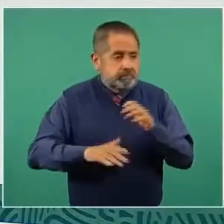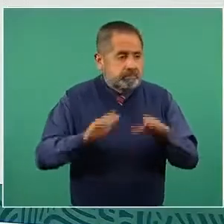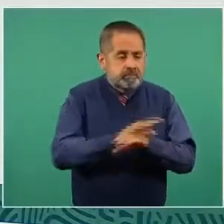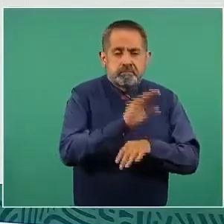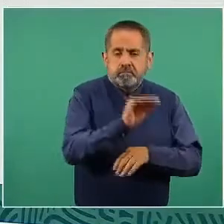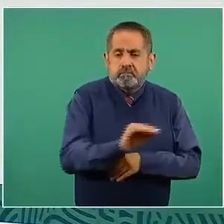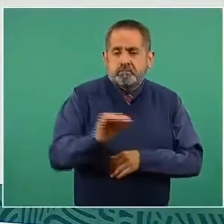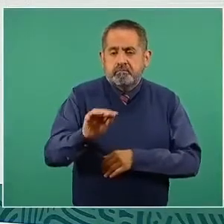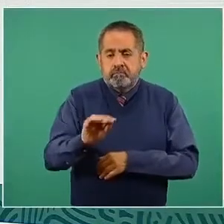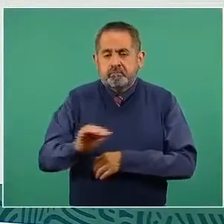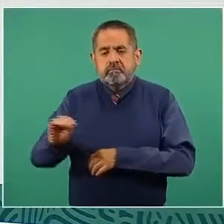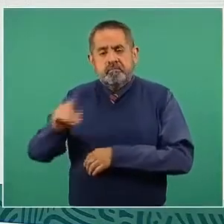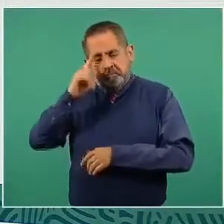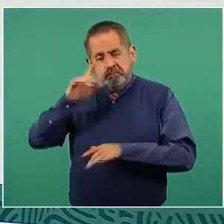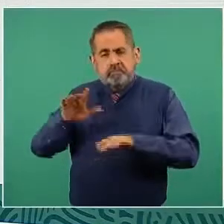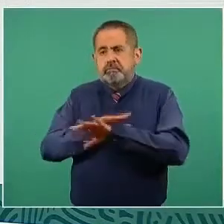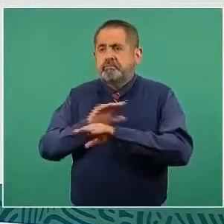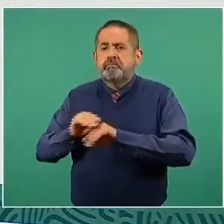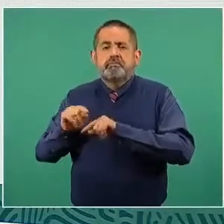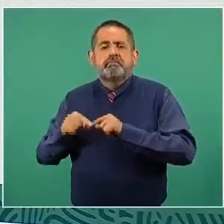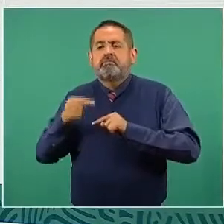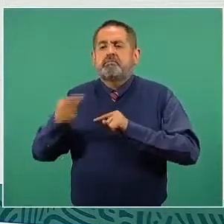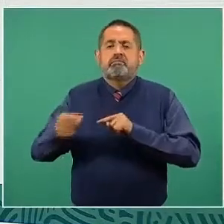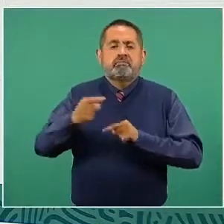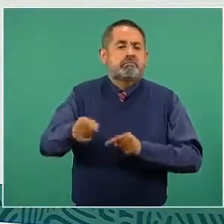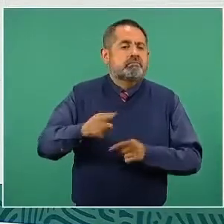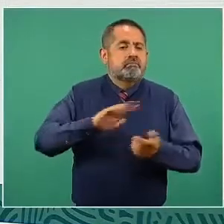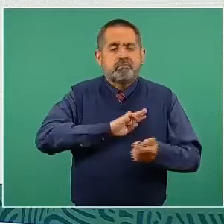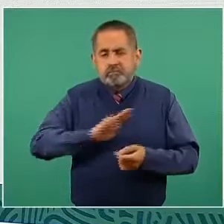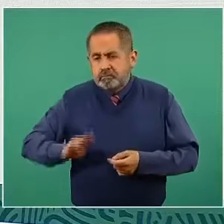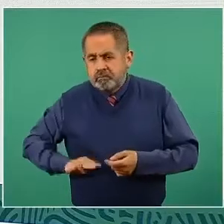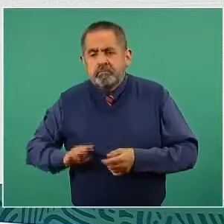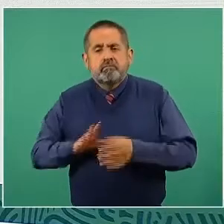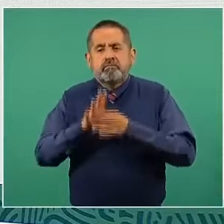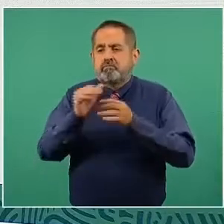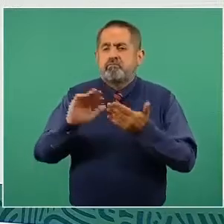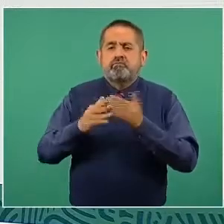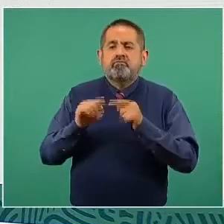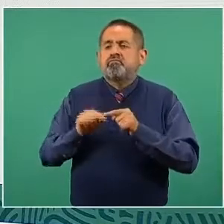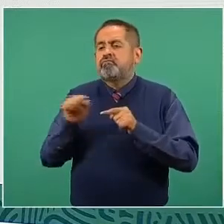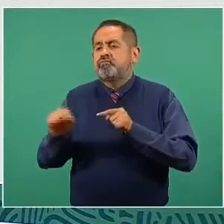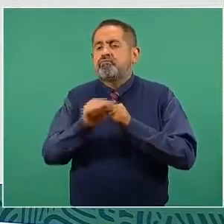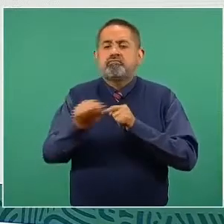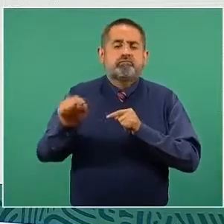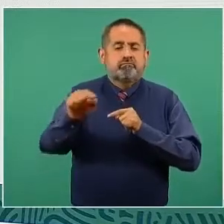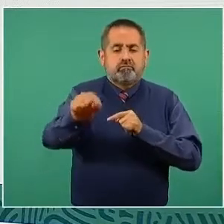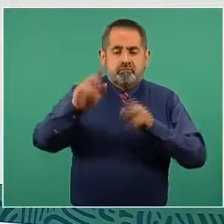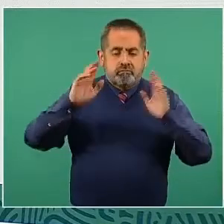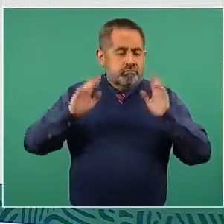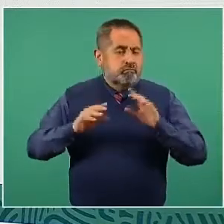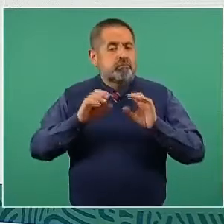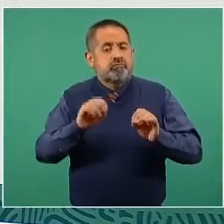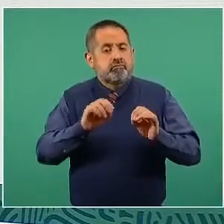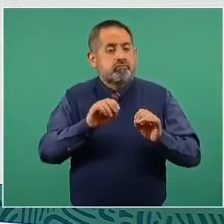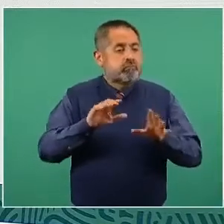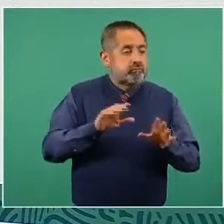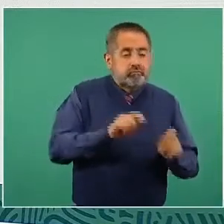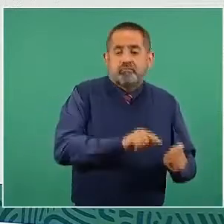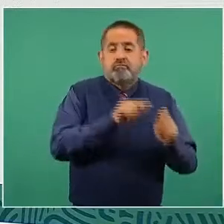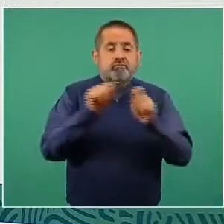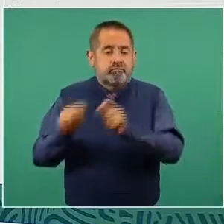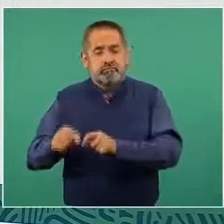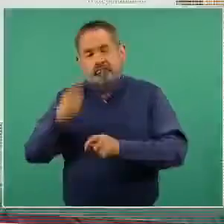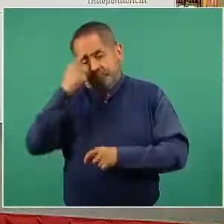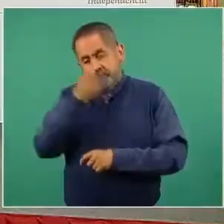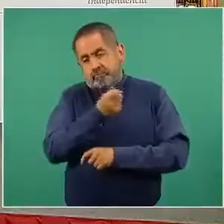a movilizarnos a la siguiente comunidad, del siguiente municipio, o en el caso de la vacunación de personal educativo, el siguiente